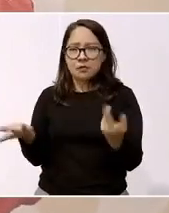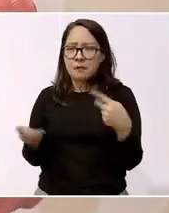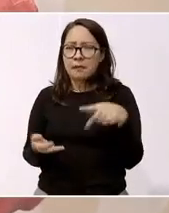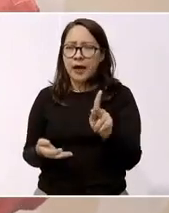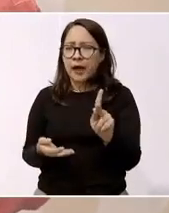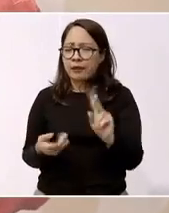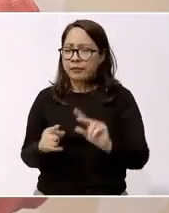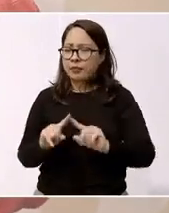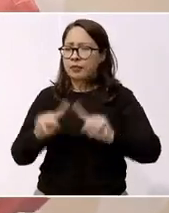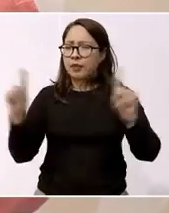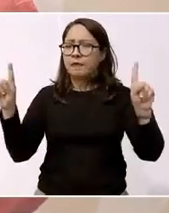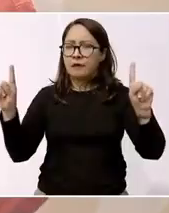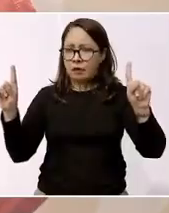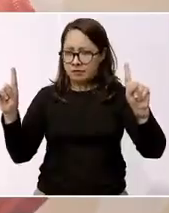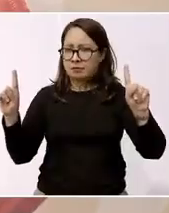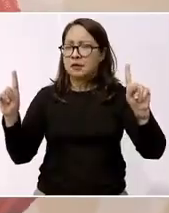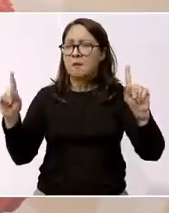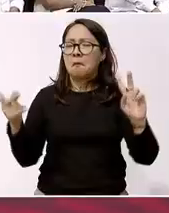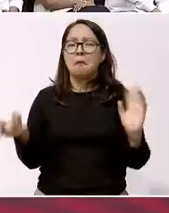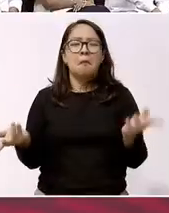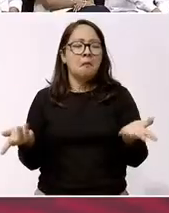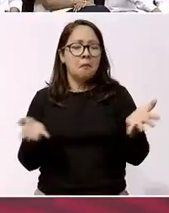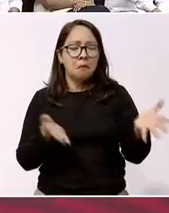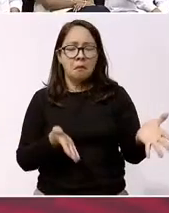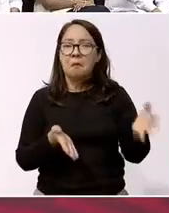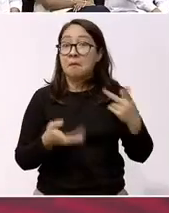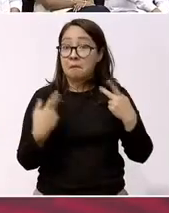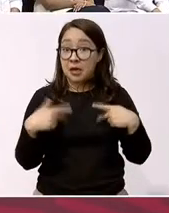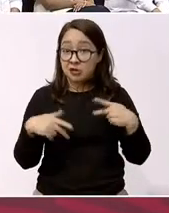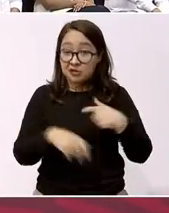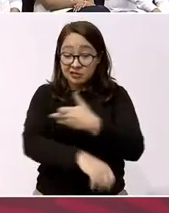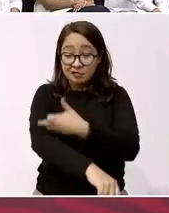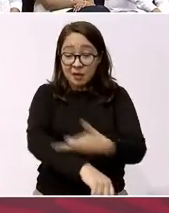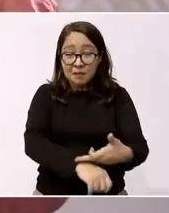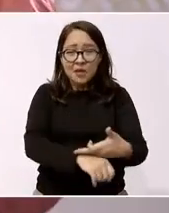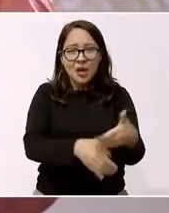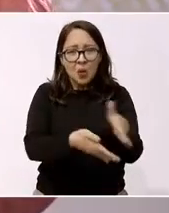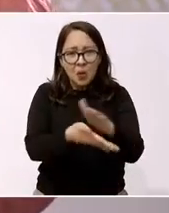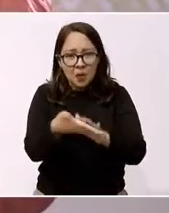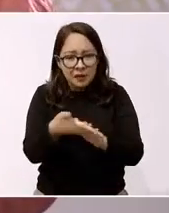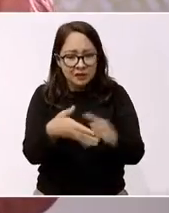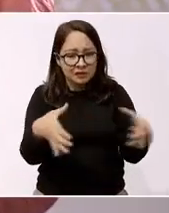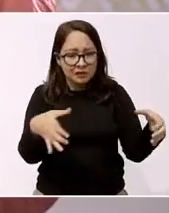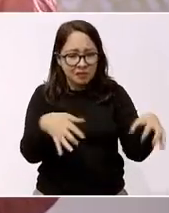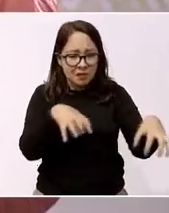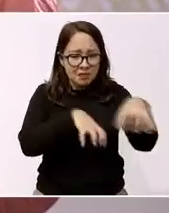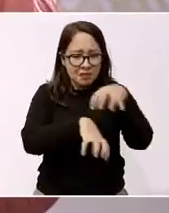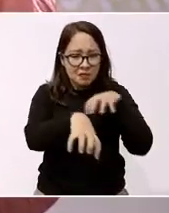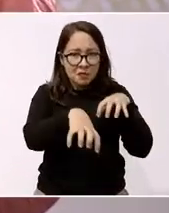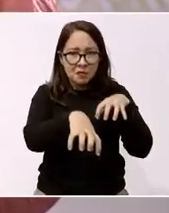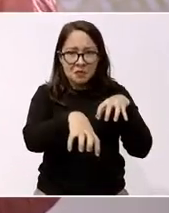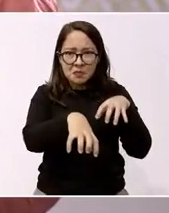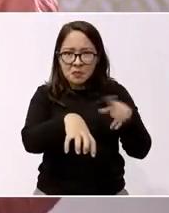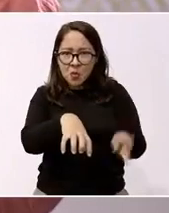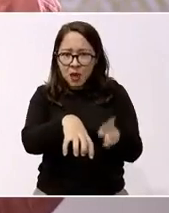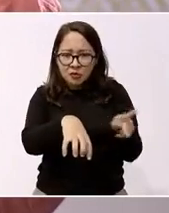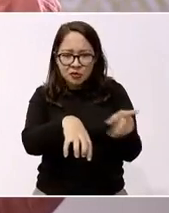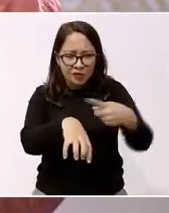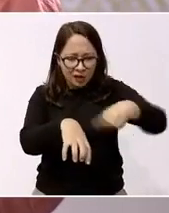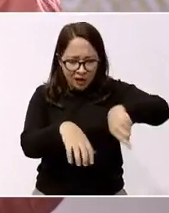en nuestras familias, nuestros pueblos, se mantuvieron otros valores: